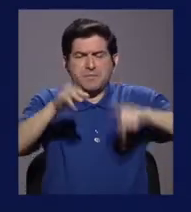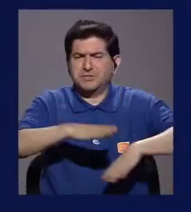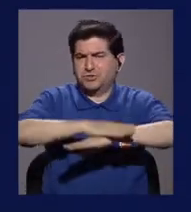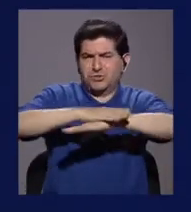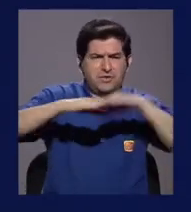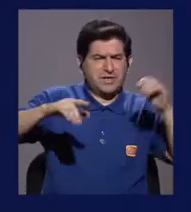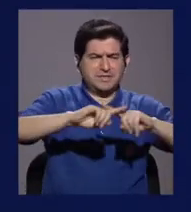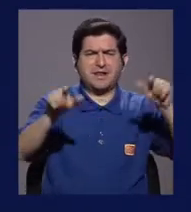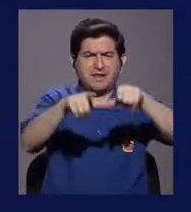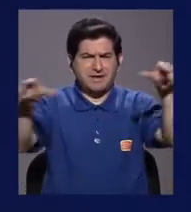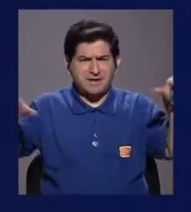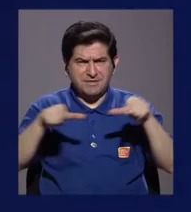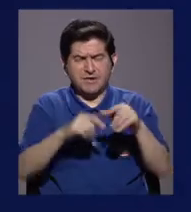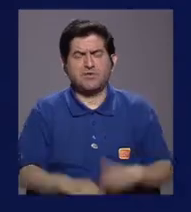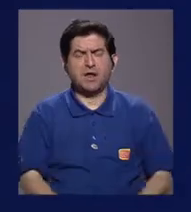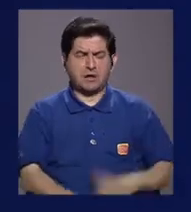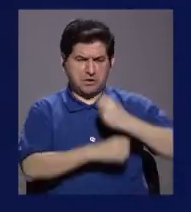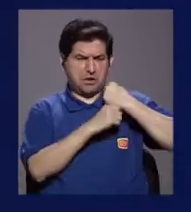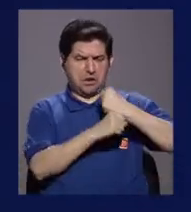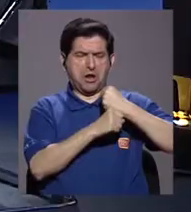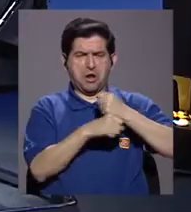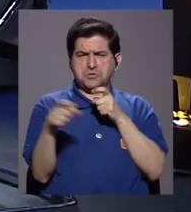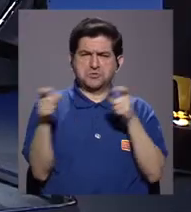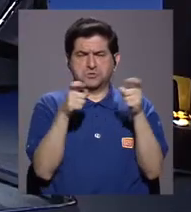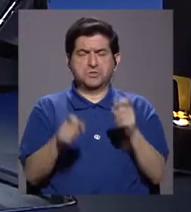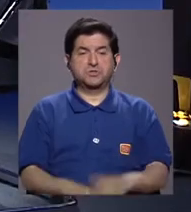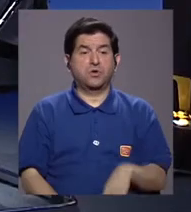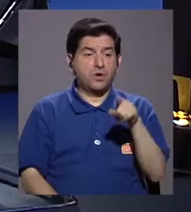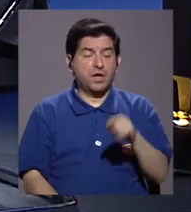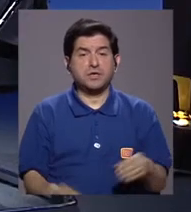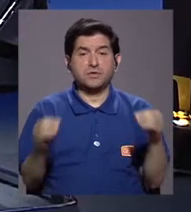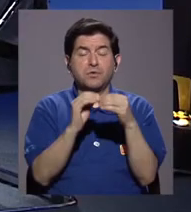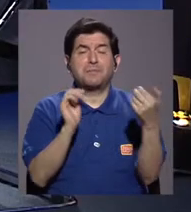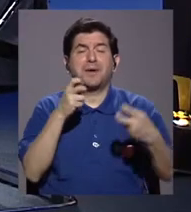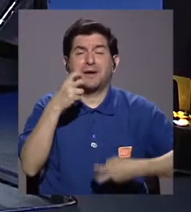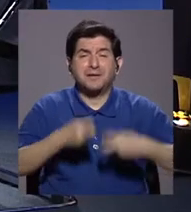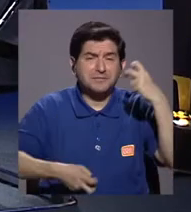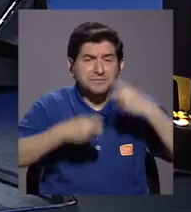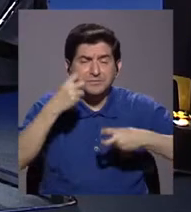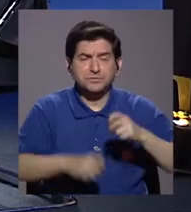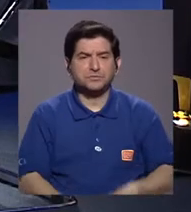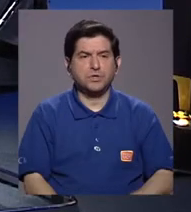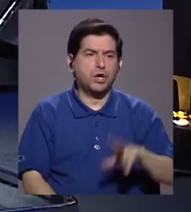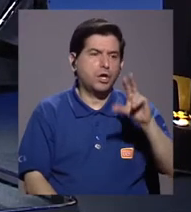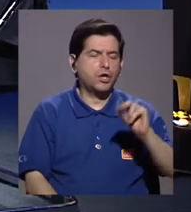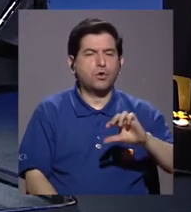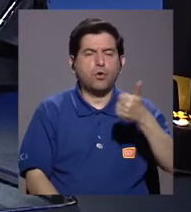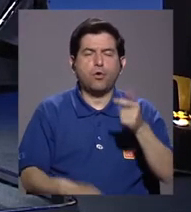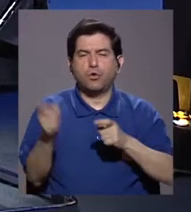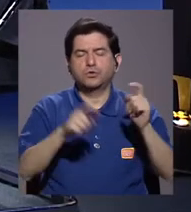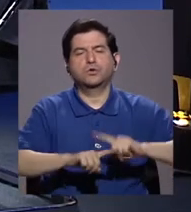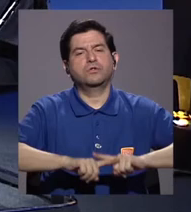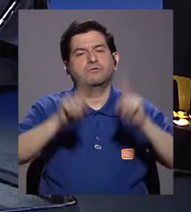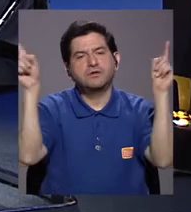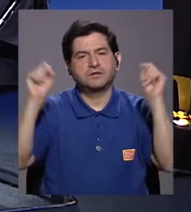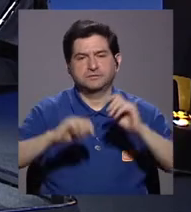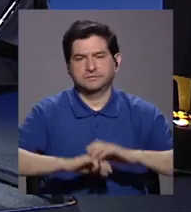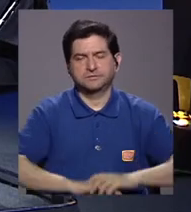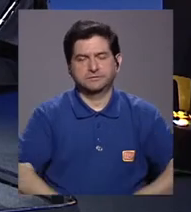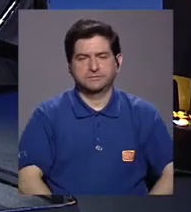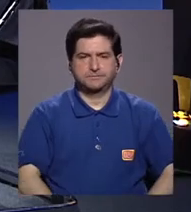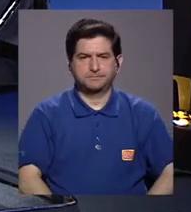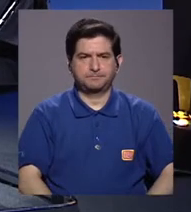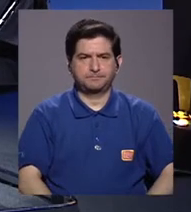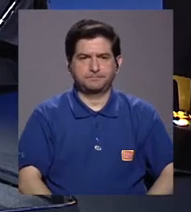que la gente saliera de muchos lugares a través del ejército lo que causó mucho más estragos que si hubiera habido otro manejo diferente